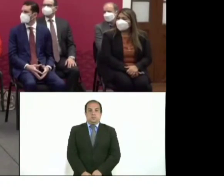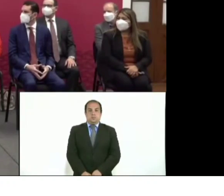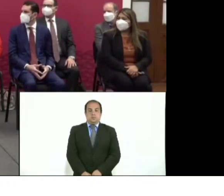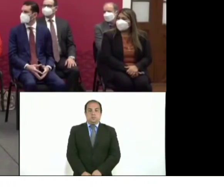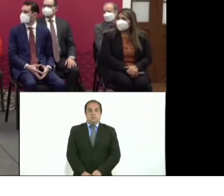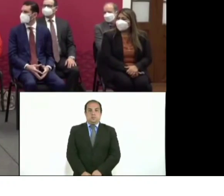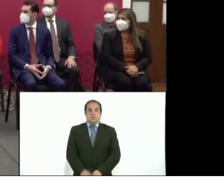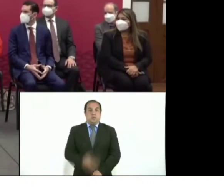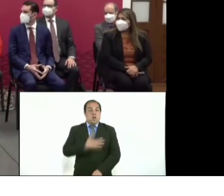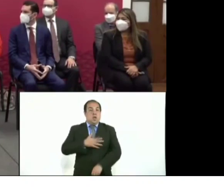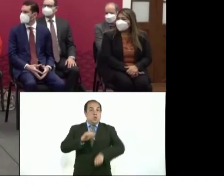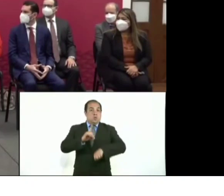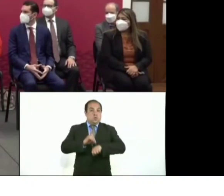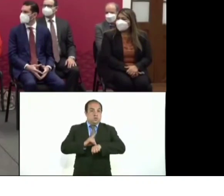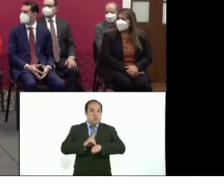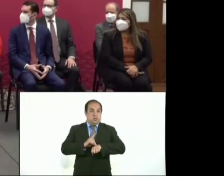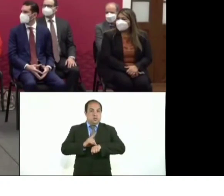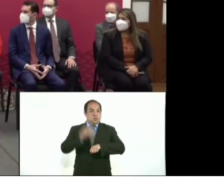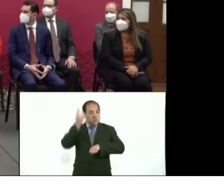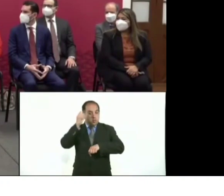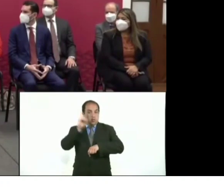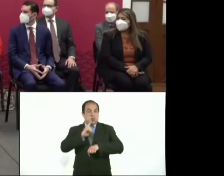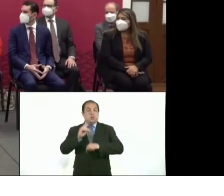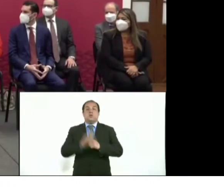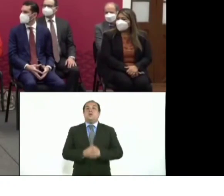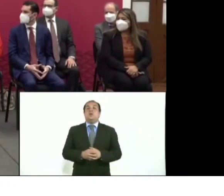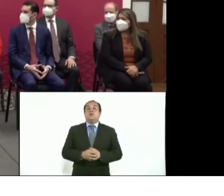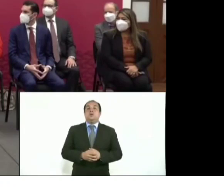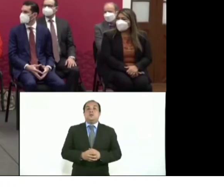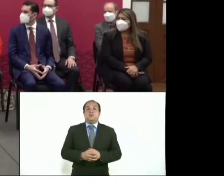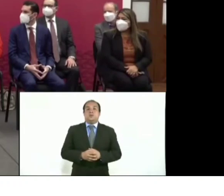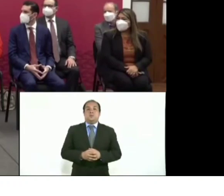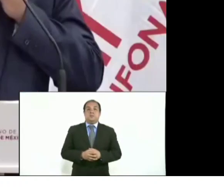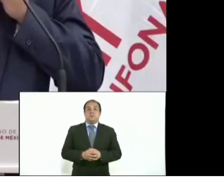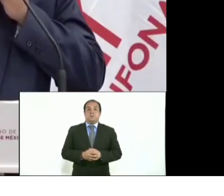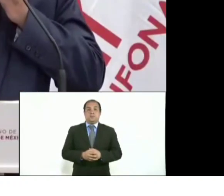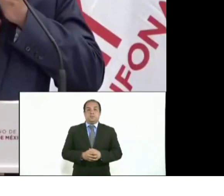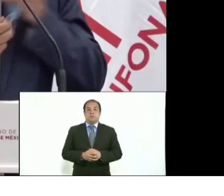Buenos días, doctora. Buen día.